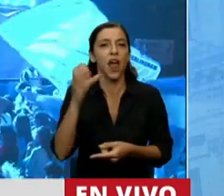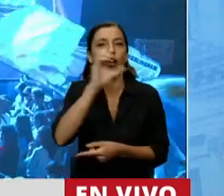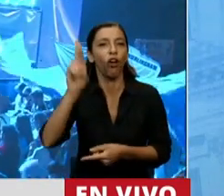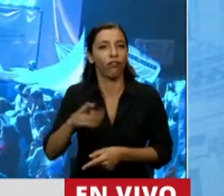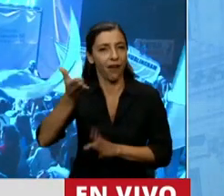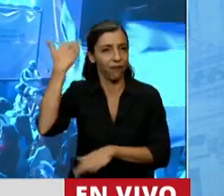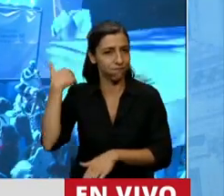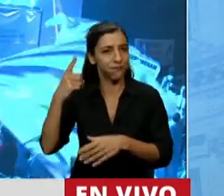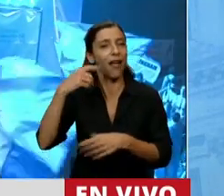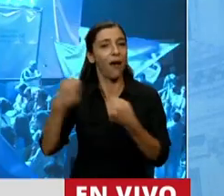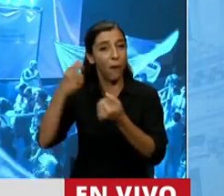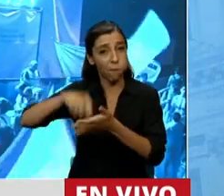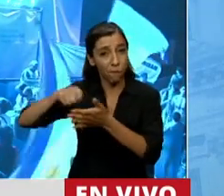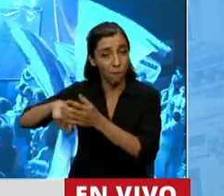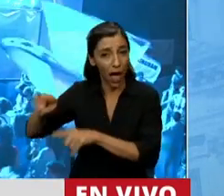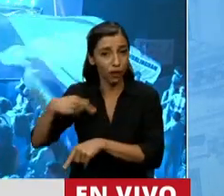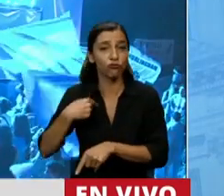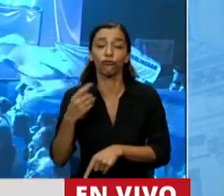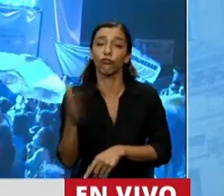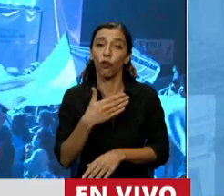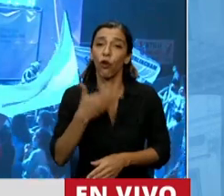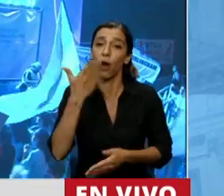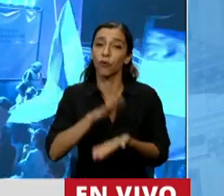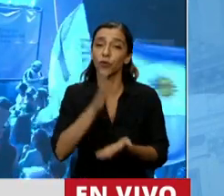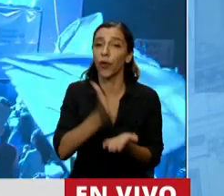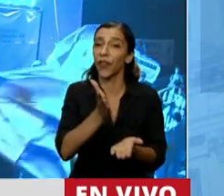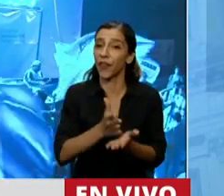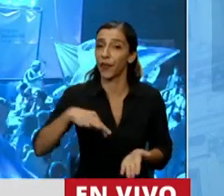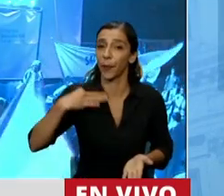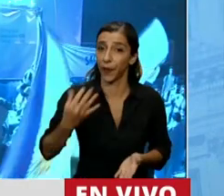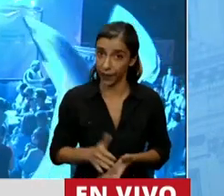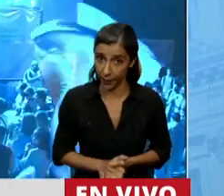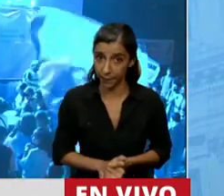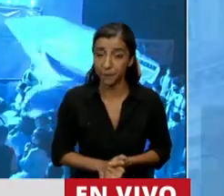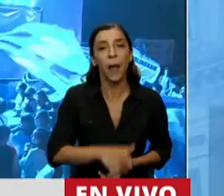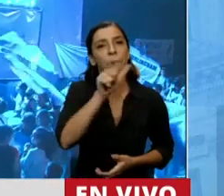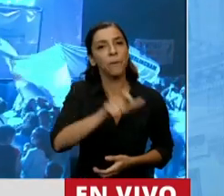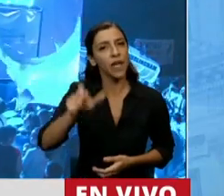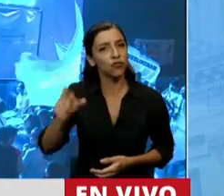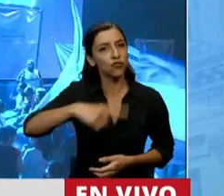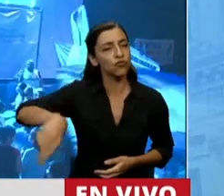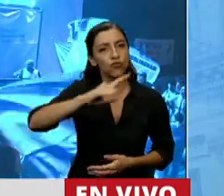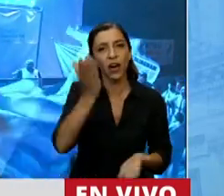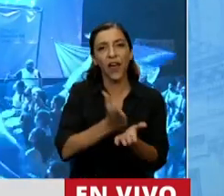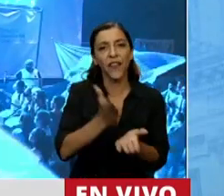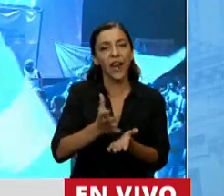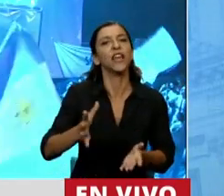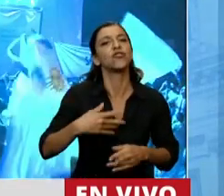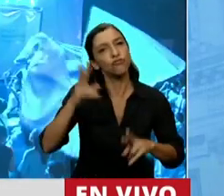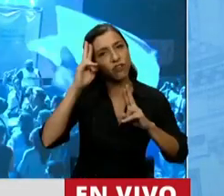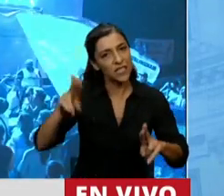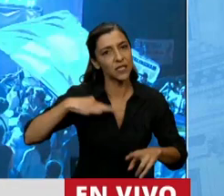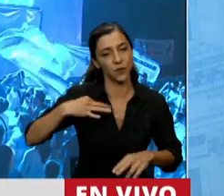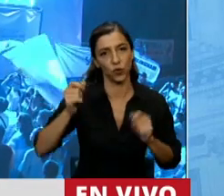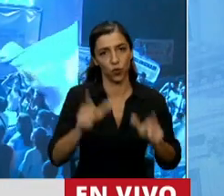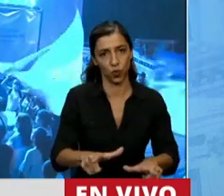título Derecho a la Vida establece: toda persona tiene derecho a que se respete su vida. Este